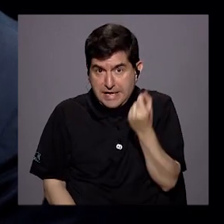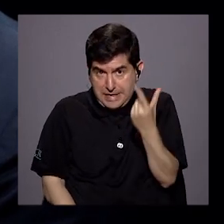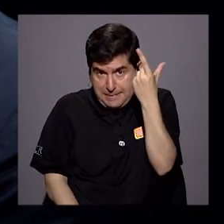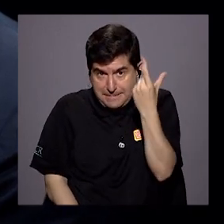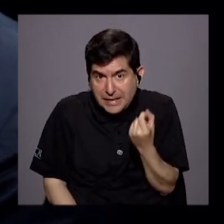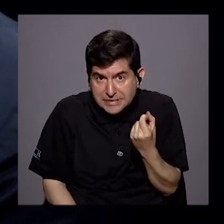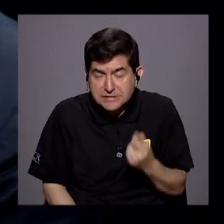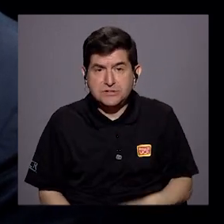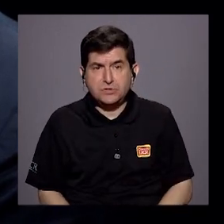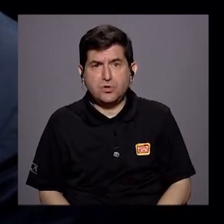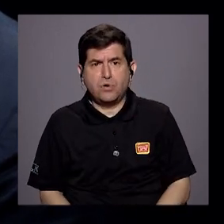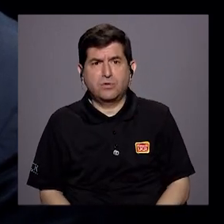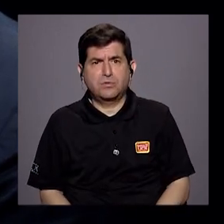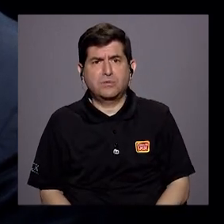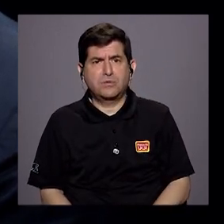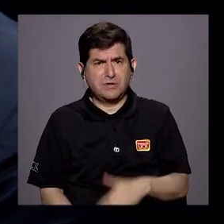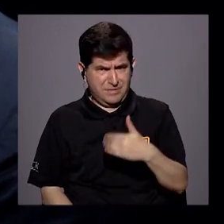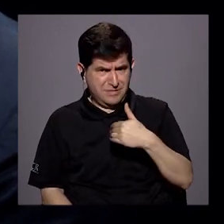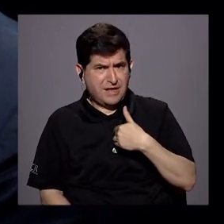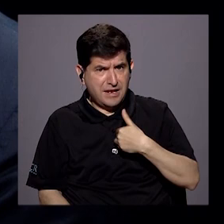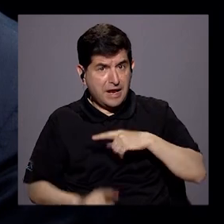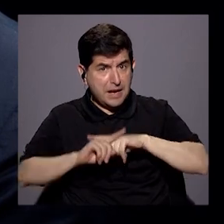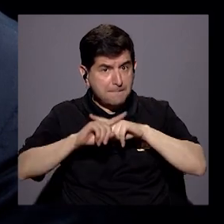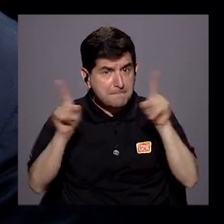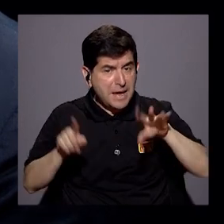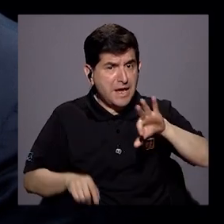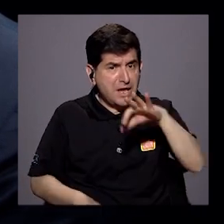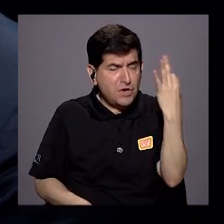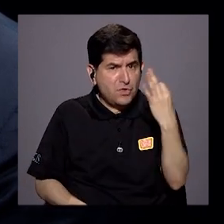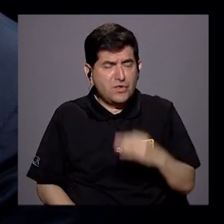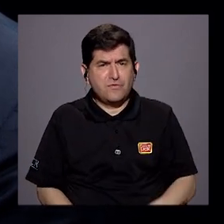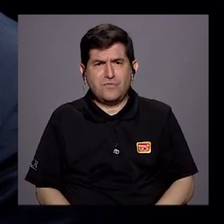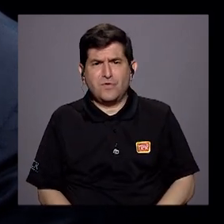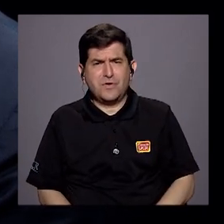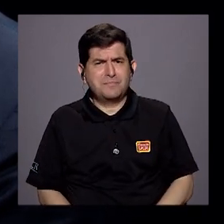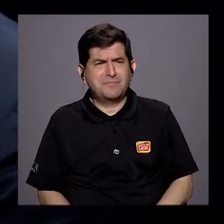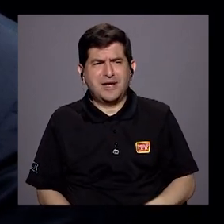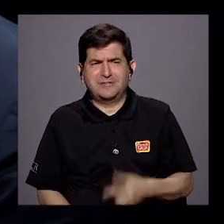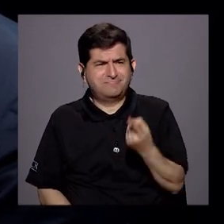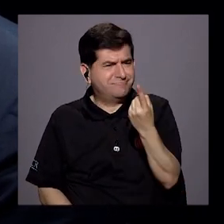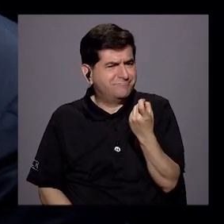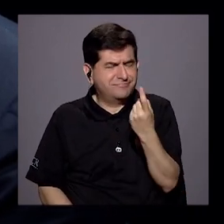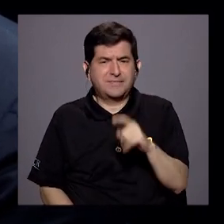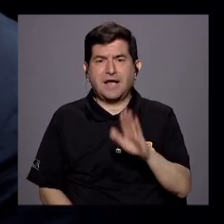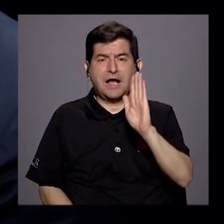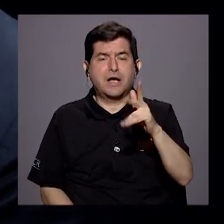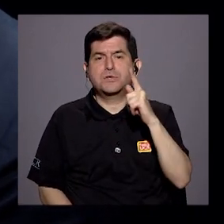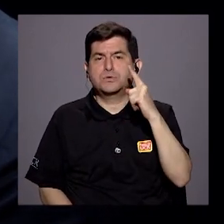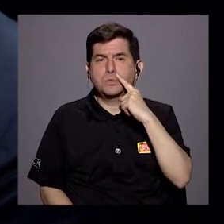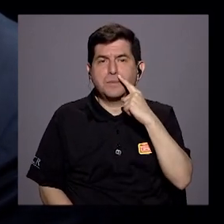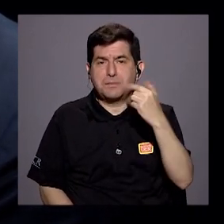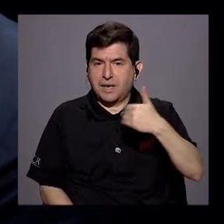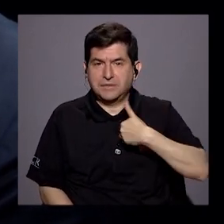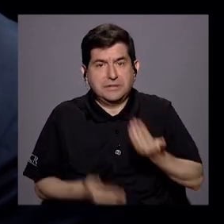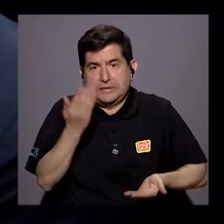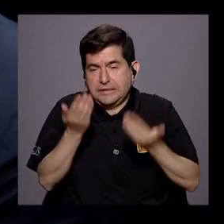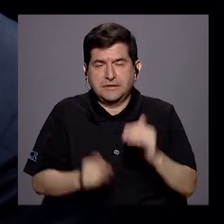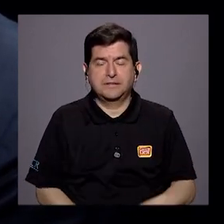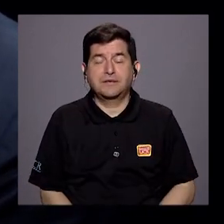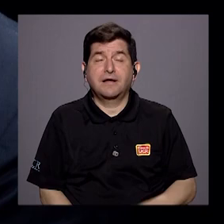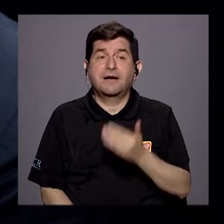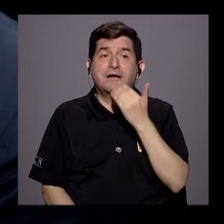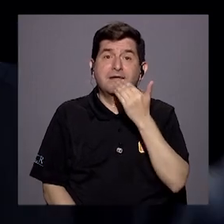a obtenerla definitivamente pero la obtener de forma mucho más deficitaria de la que recibió su padre imagínense bueno